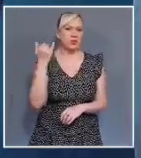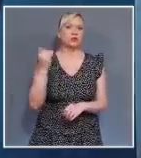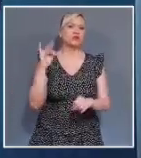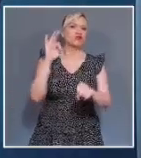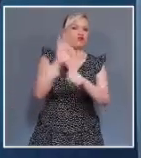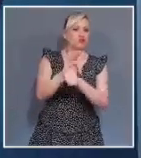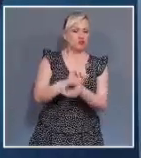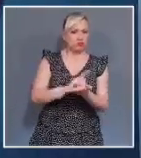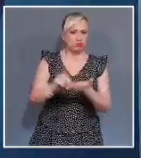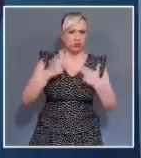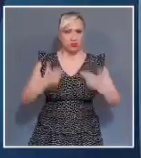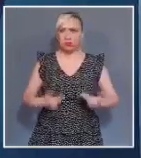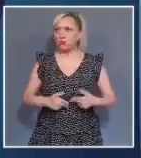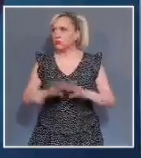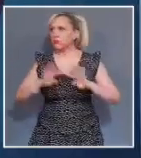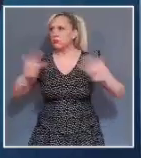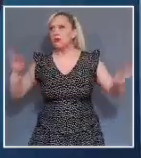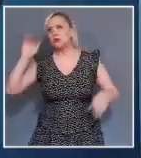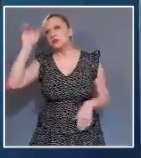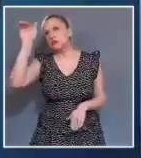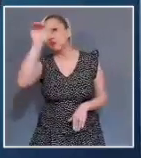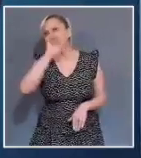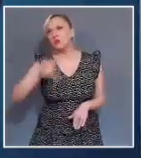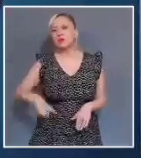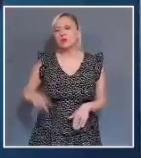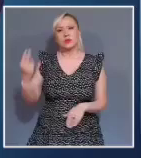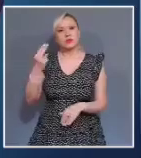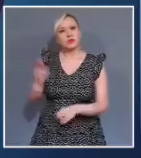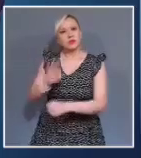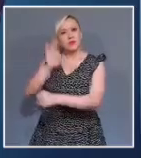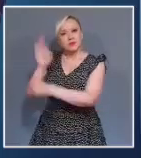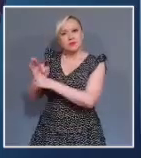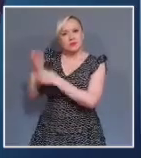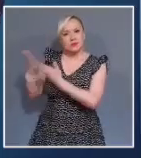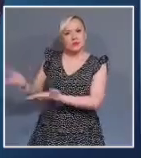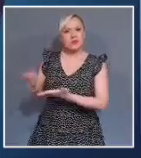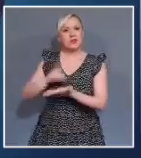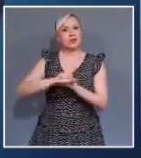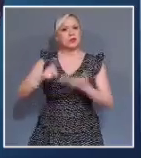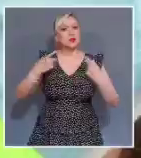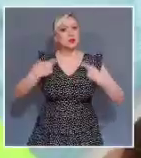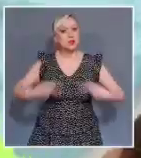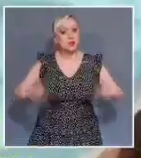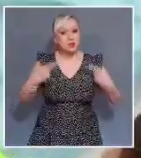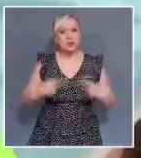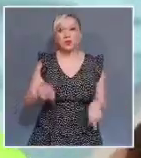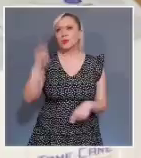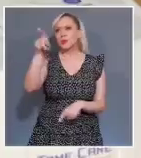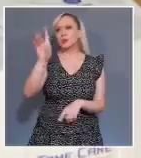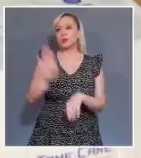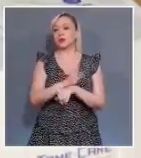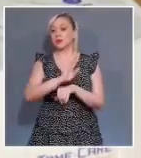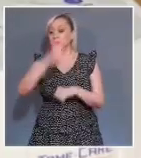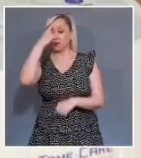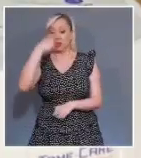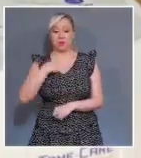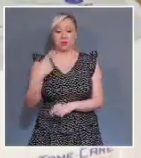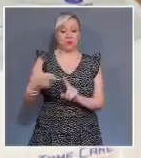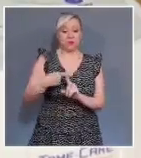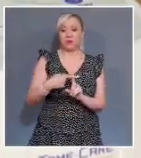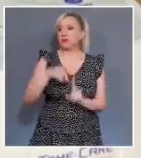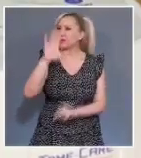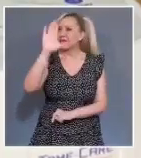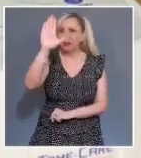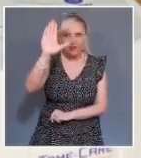que protejan los derechos de las personas por encima de sus intereses. Las dos más grandes crisis de la humanidad